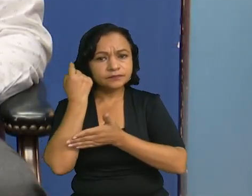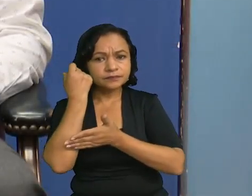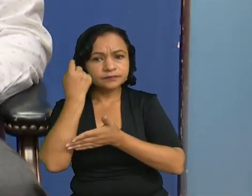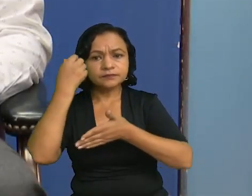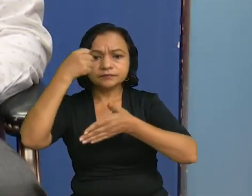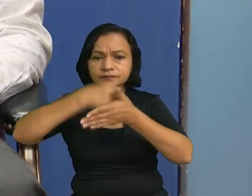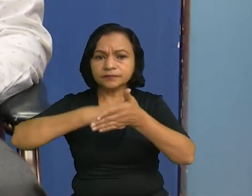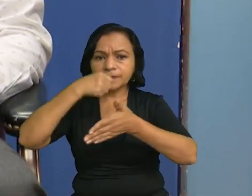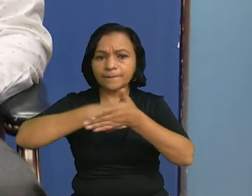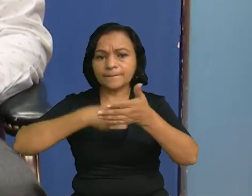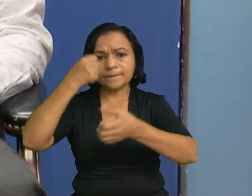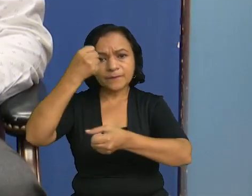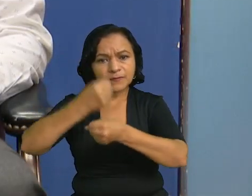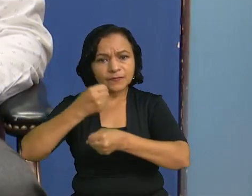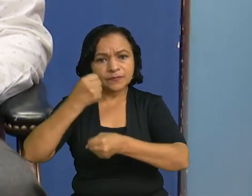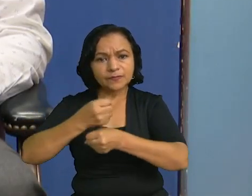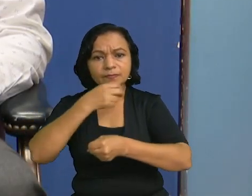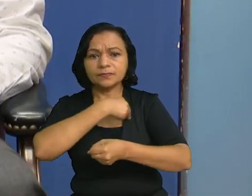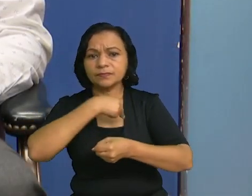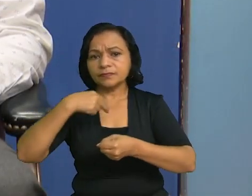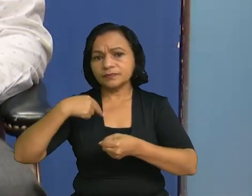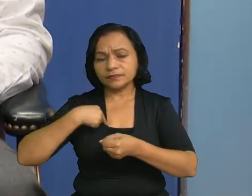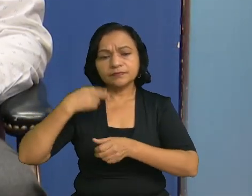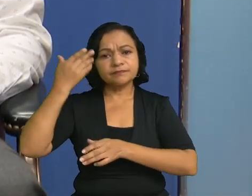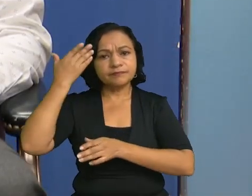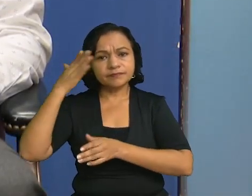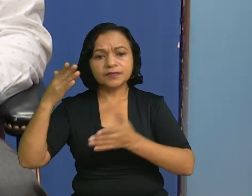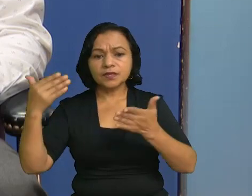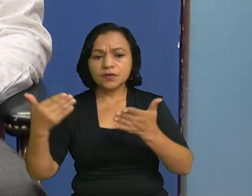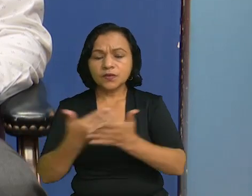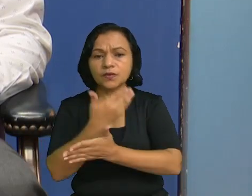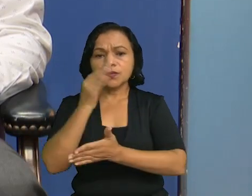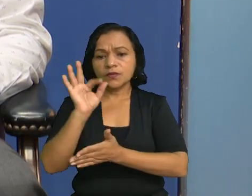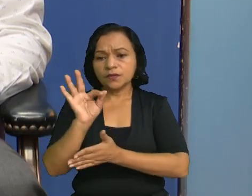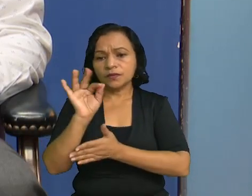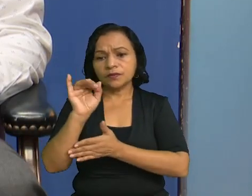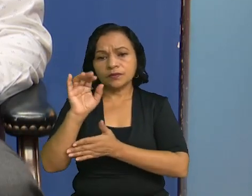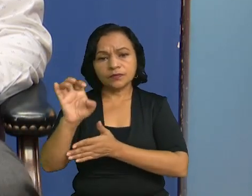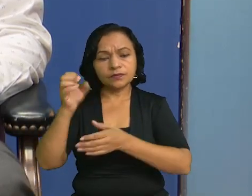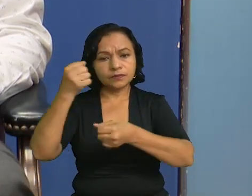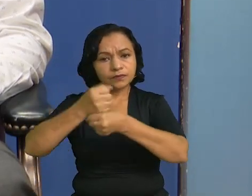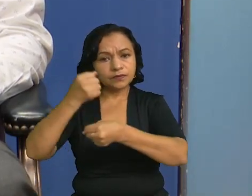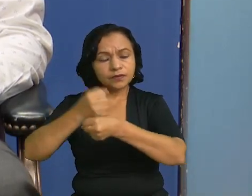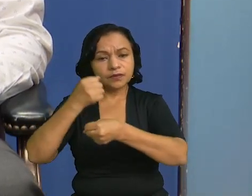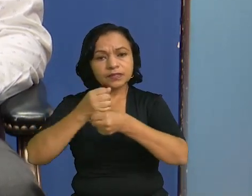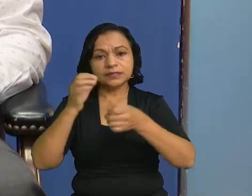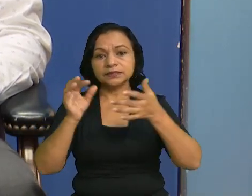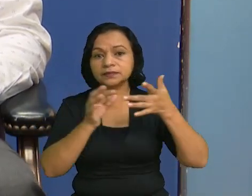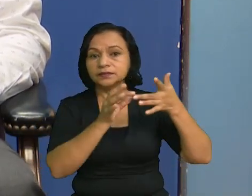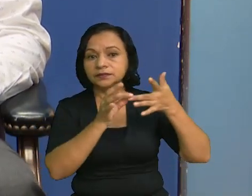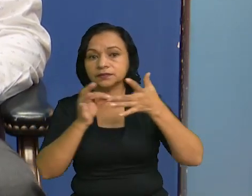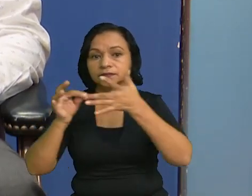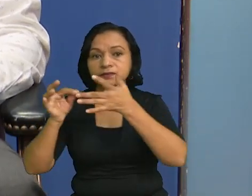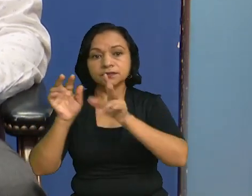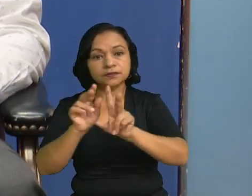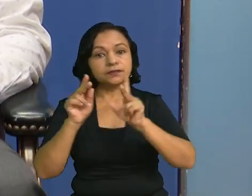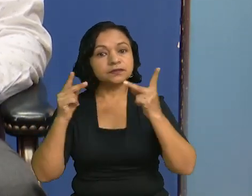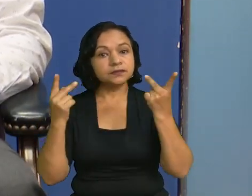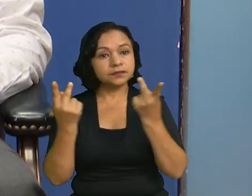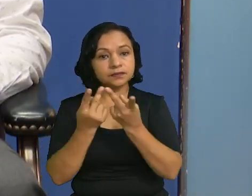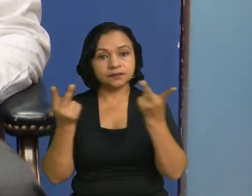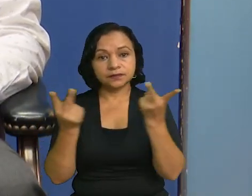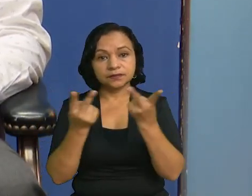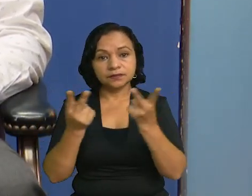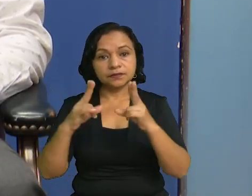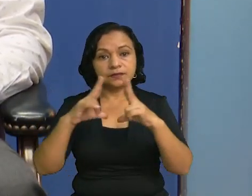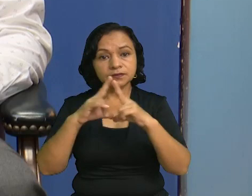en torno a la ejecución sabemos que el nuevo oficio atiende a un proceso de trabajo bastante especial con nuestro pueblo es decir en las comunidades